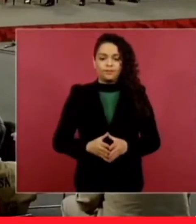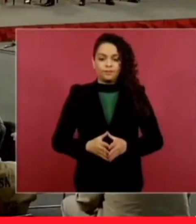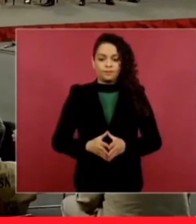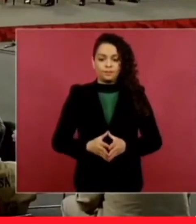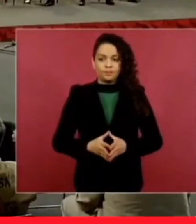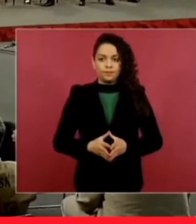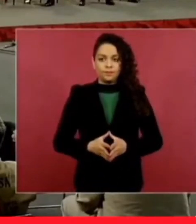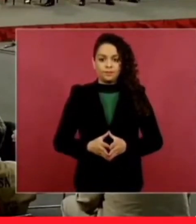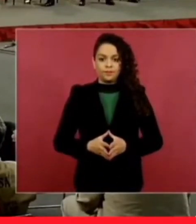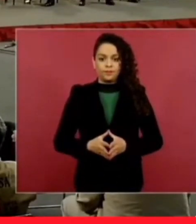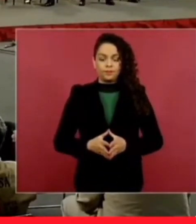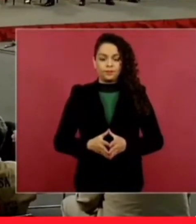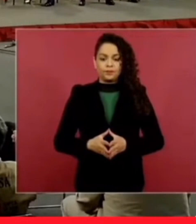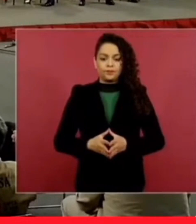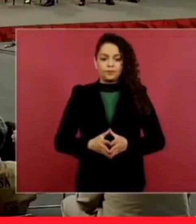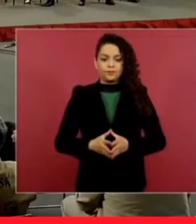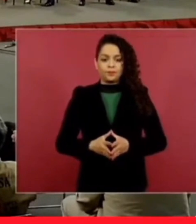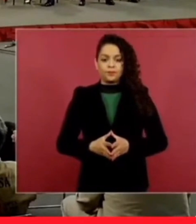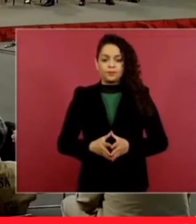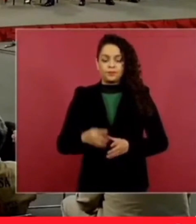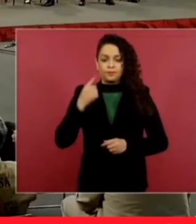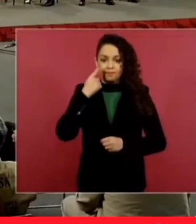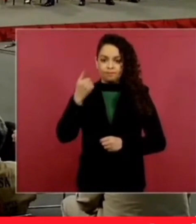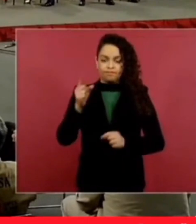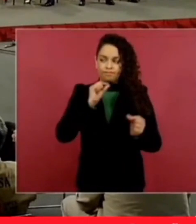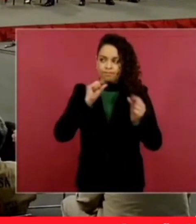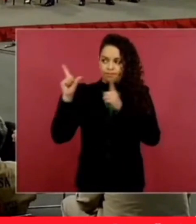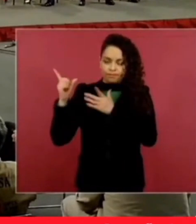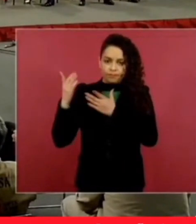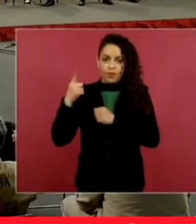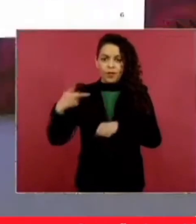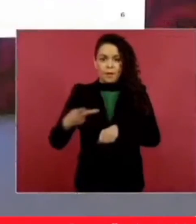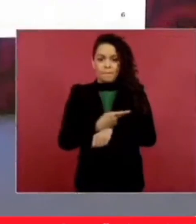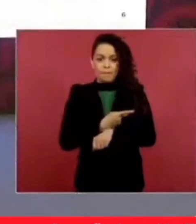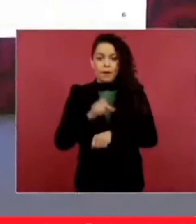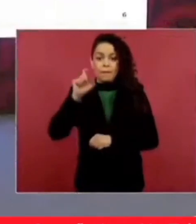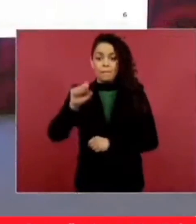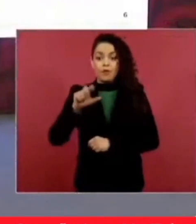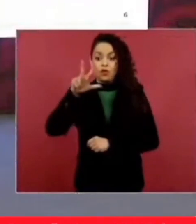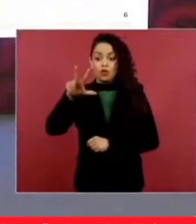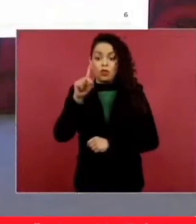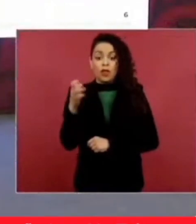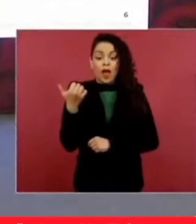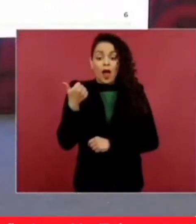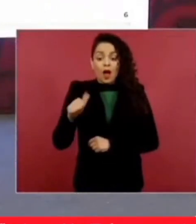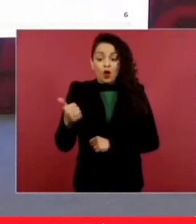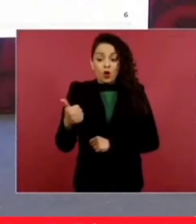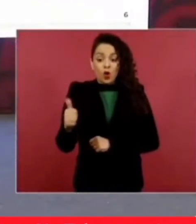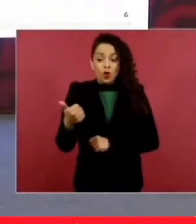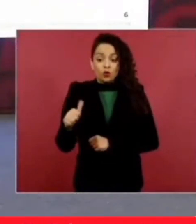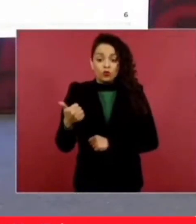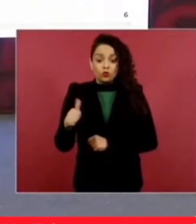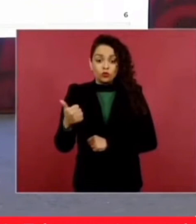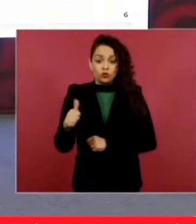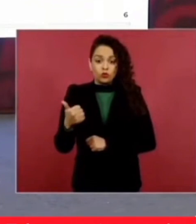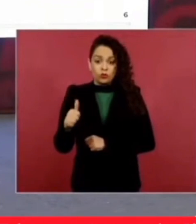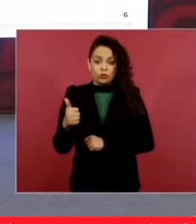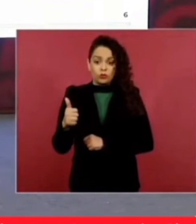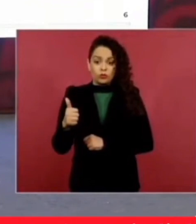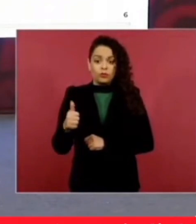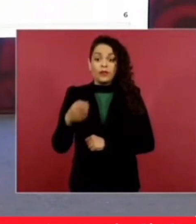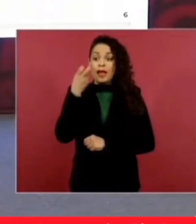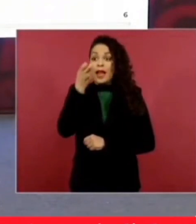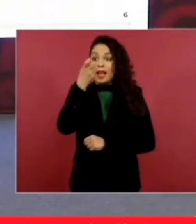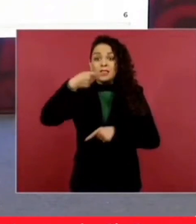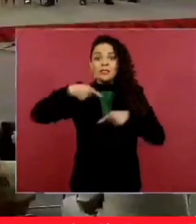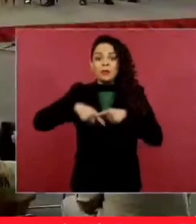¿Y qué es lo que pasa? El día 28 de agosto, esto sucede el 6 de agosto.